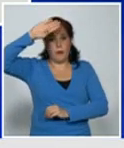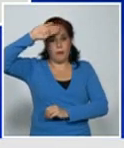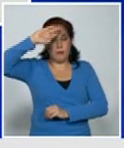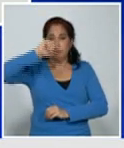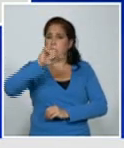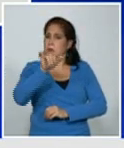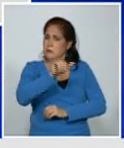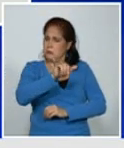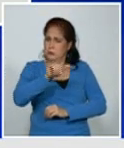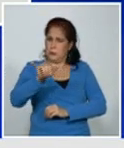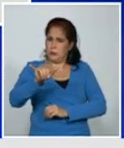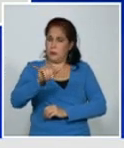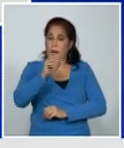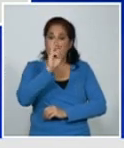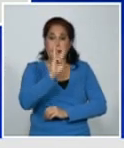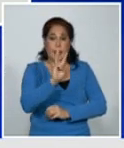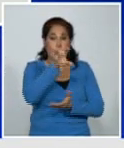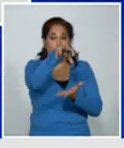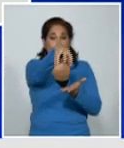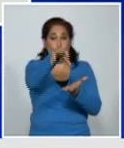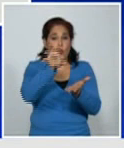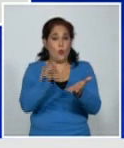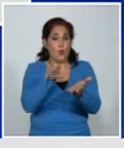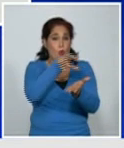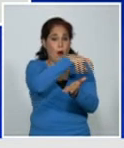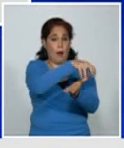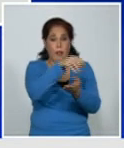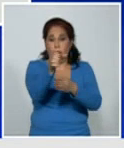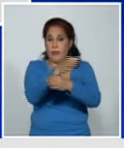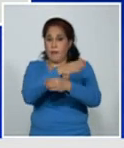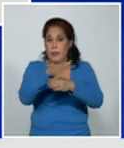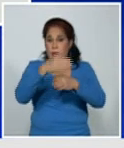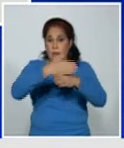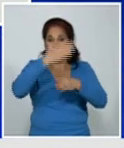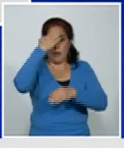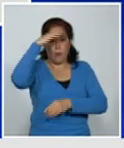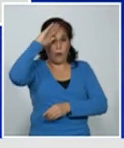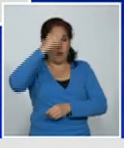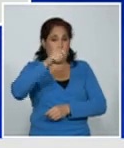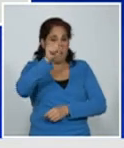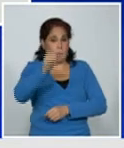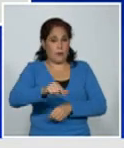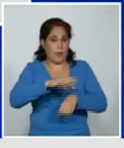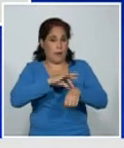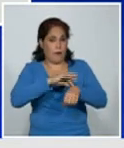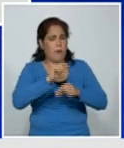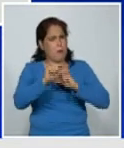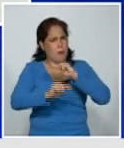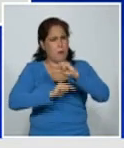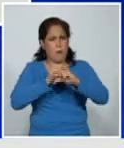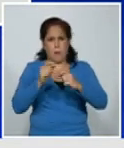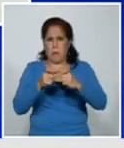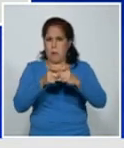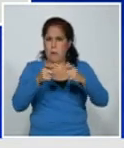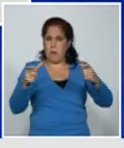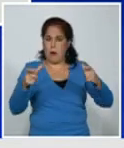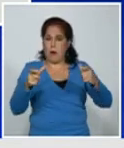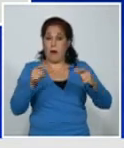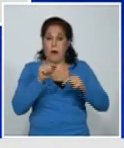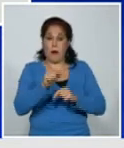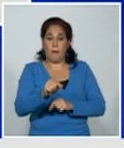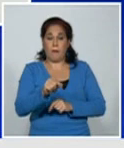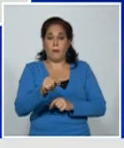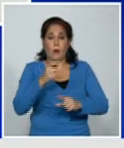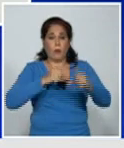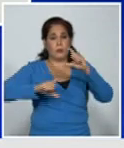pues con 3 eventos activos, ahí se ve cómo se ha ido incrementando la curva en el municipio